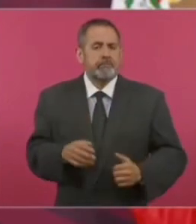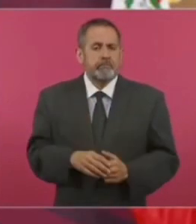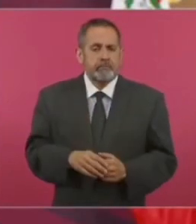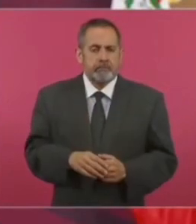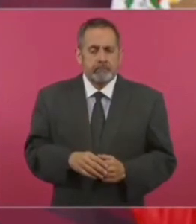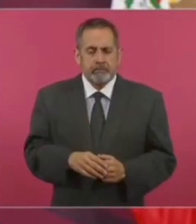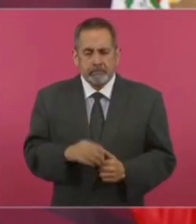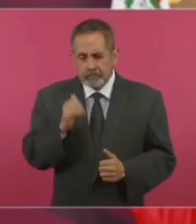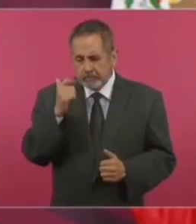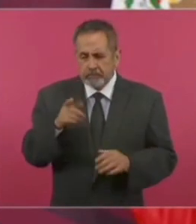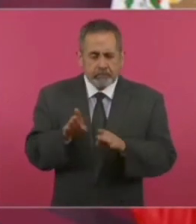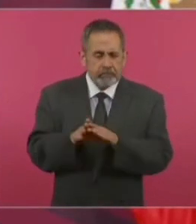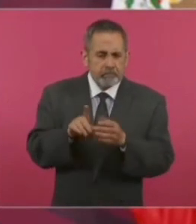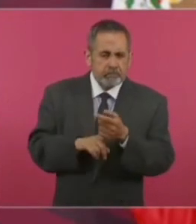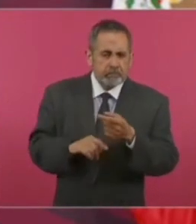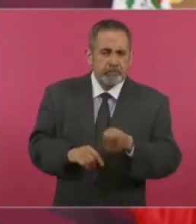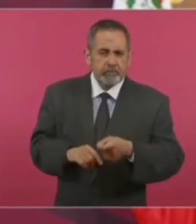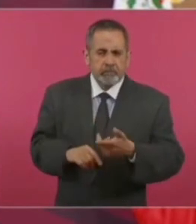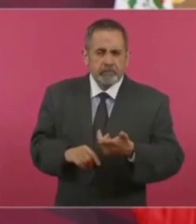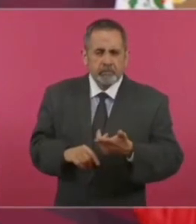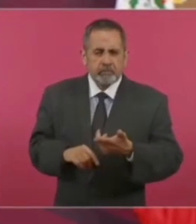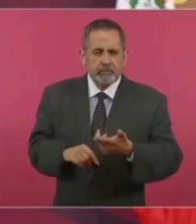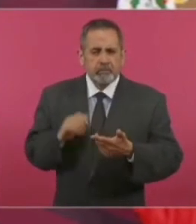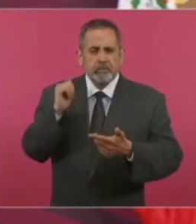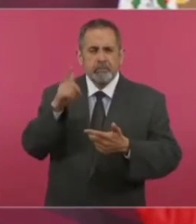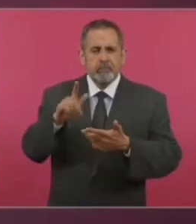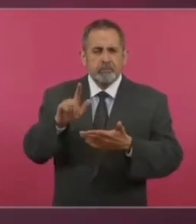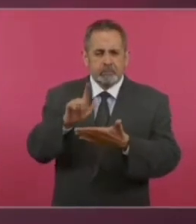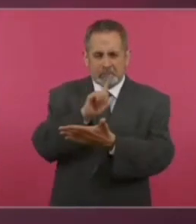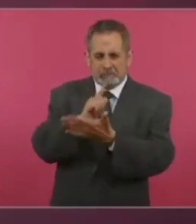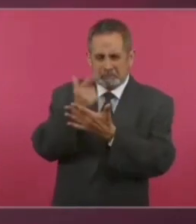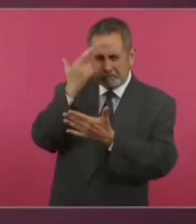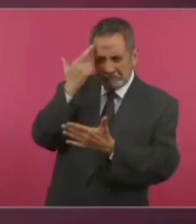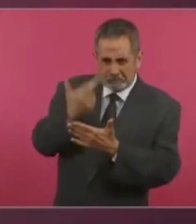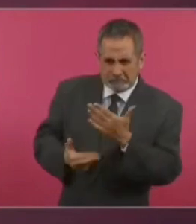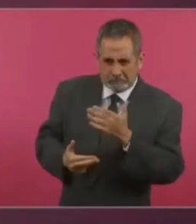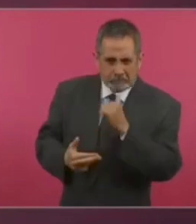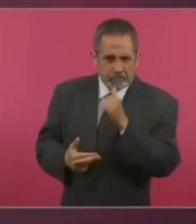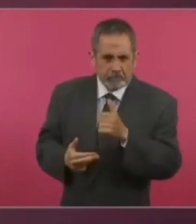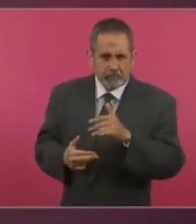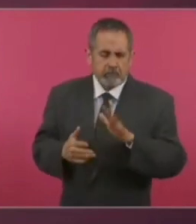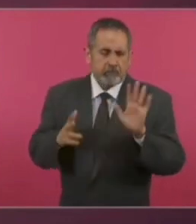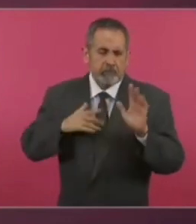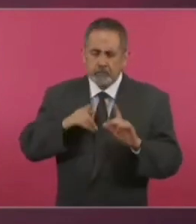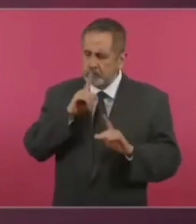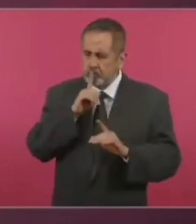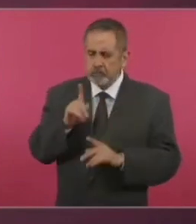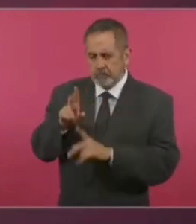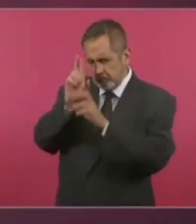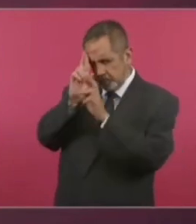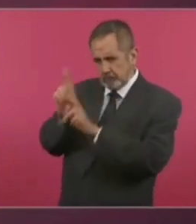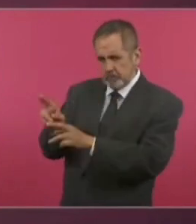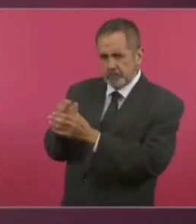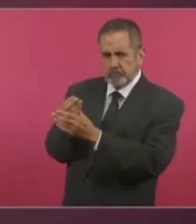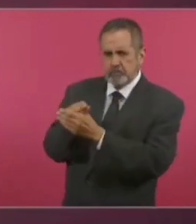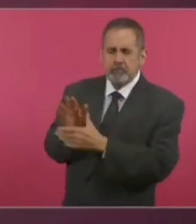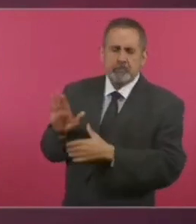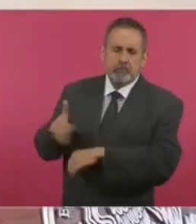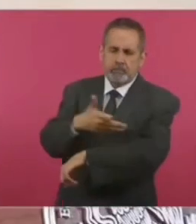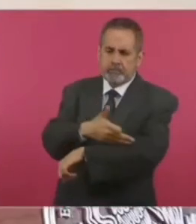que nos lleve a que se cometió un delito, vamos nosotros a respetar